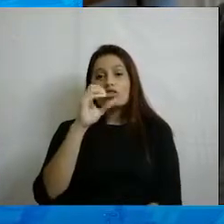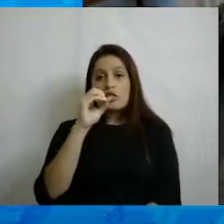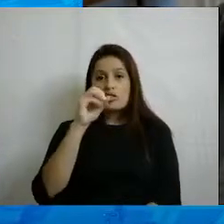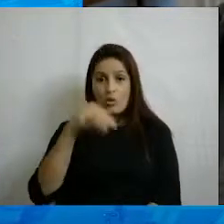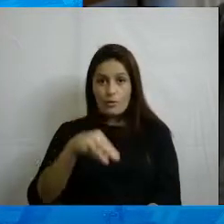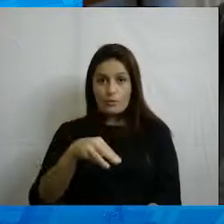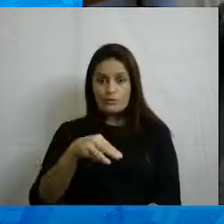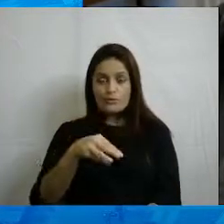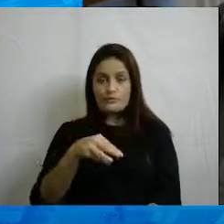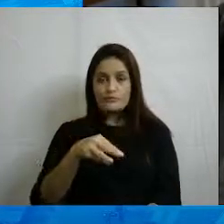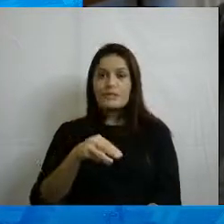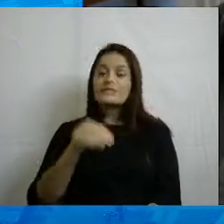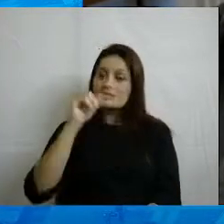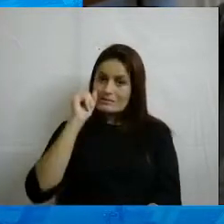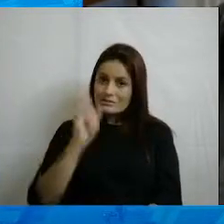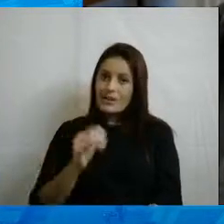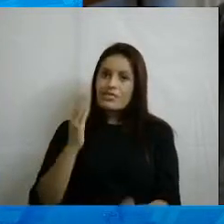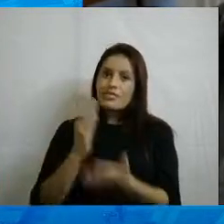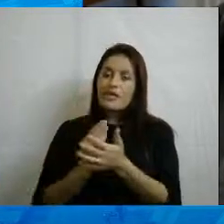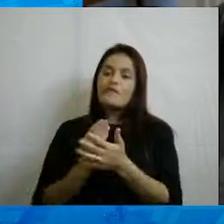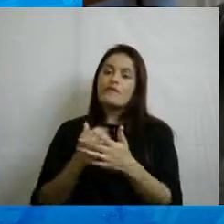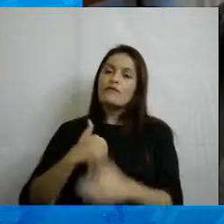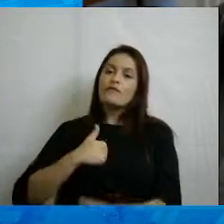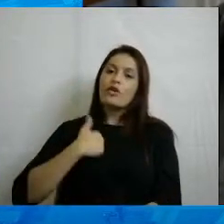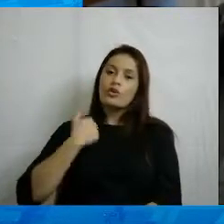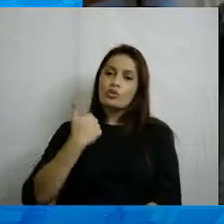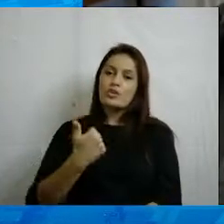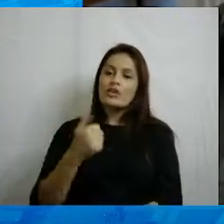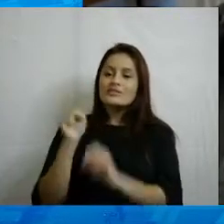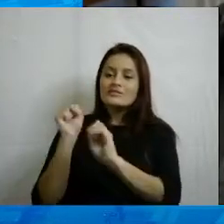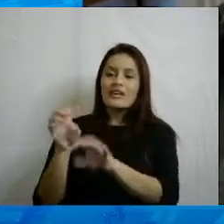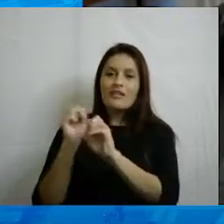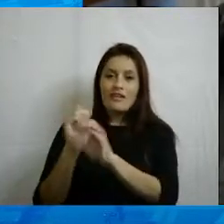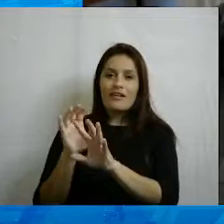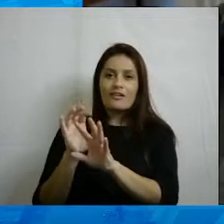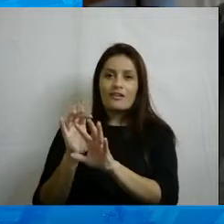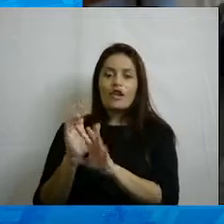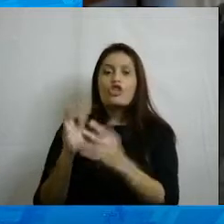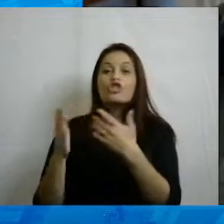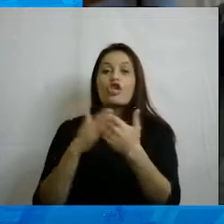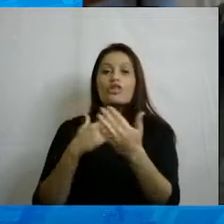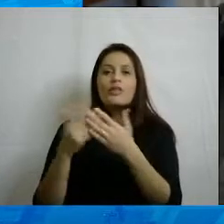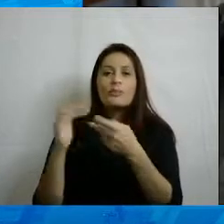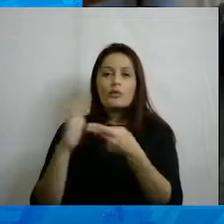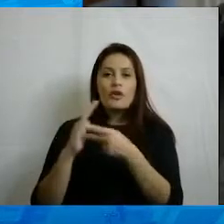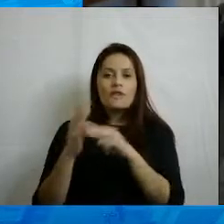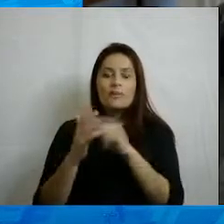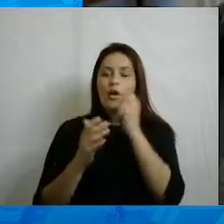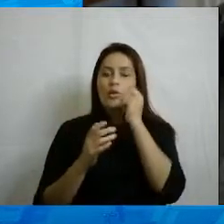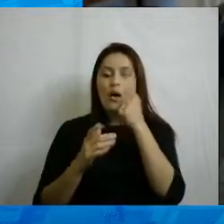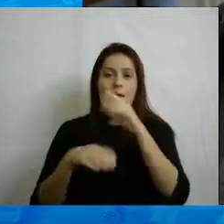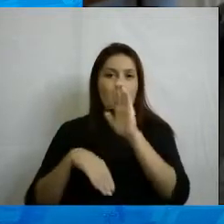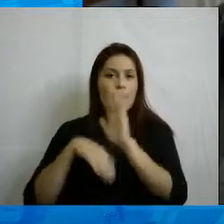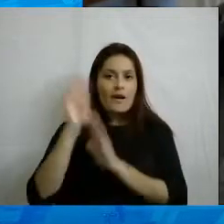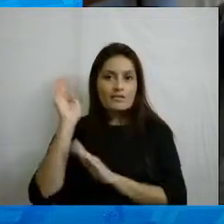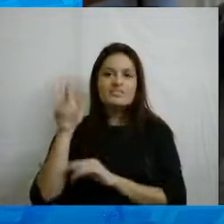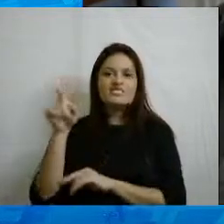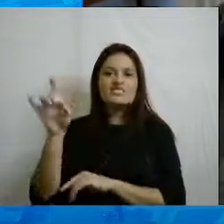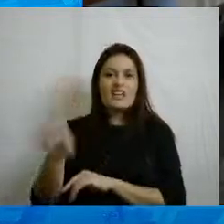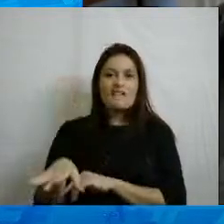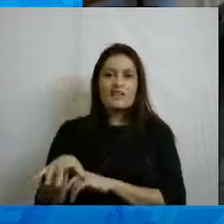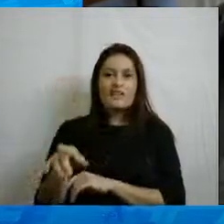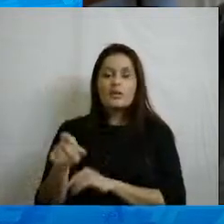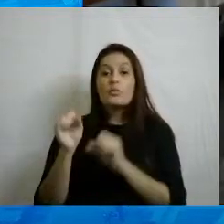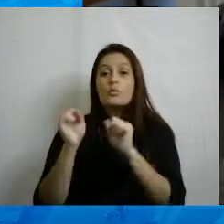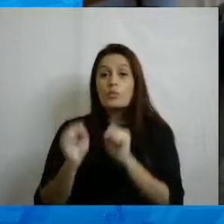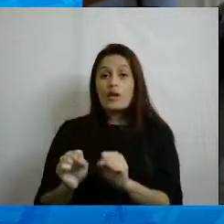creo que sí o sí debemos ponernos a disposición para orientar, evidenciar dónde están los puntos críticos. Usted bien lo tiene claro, así que podemos